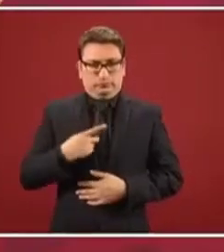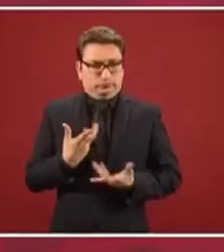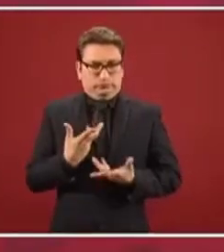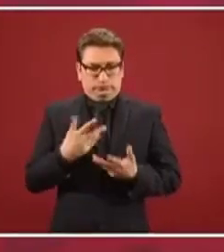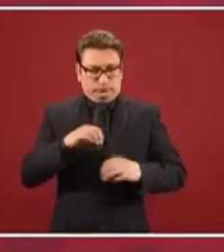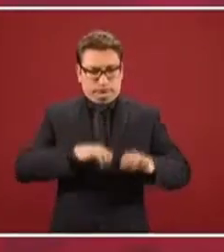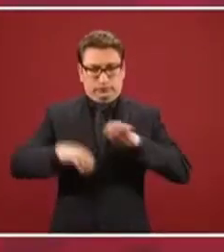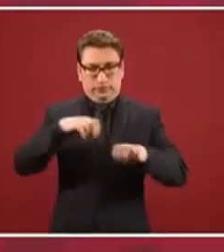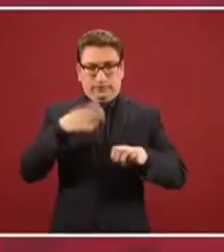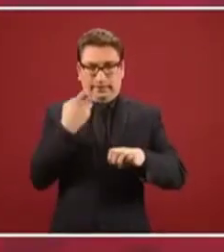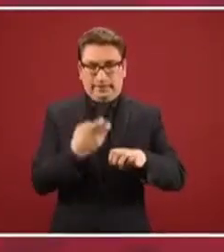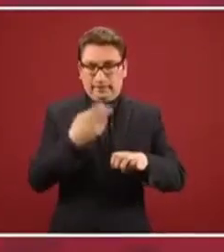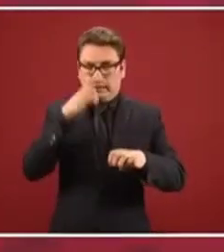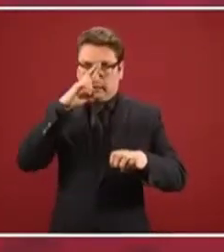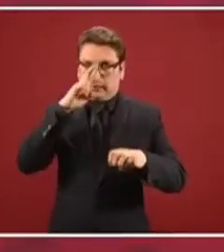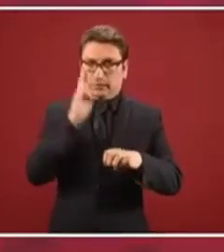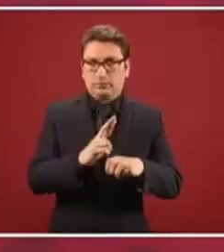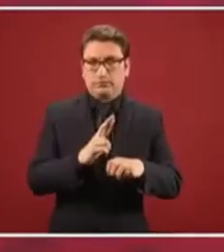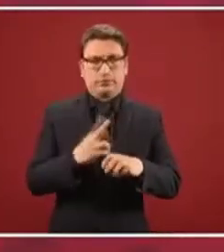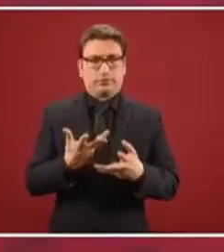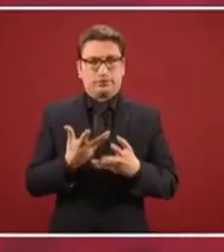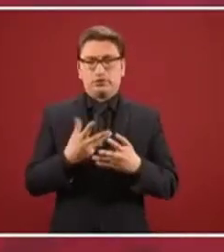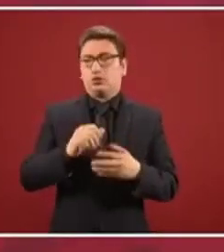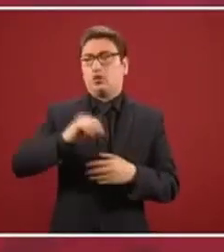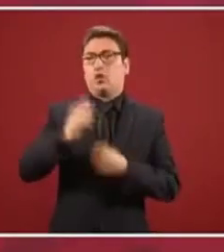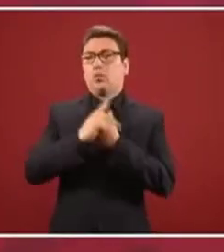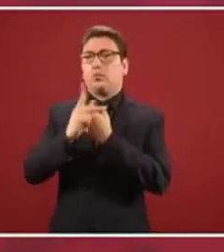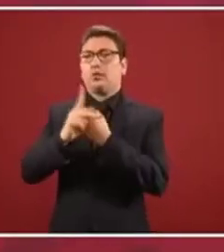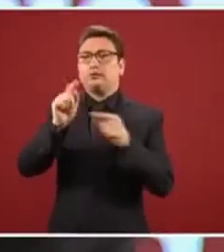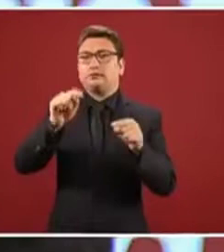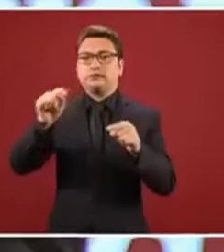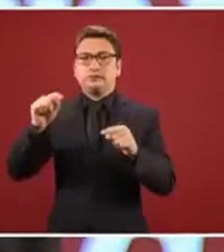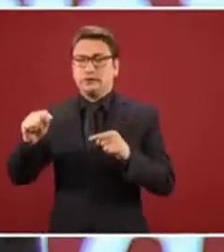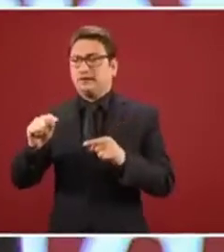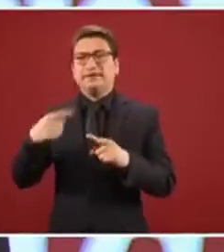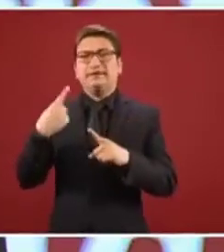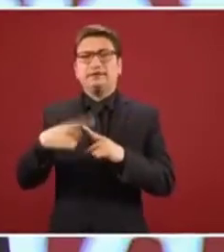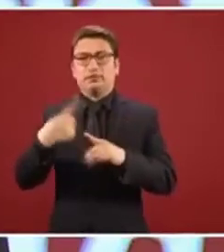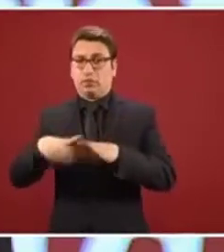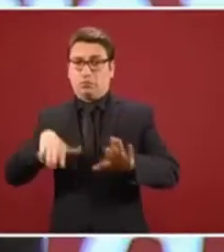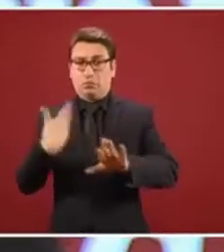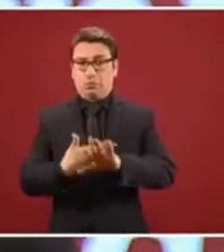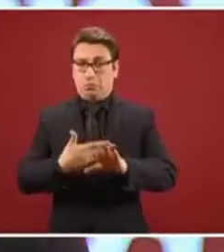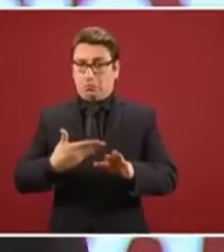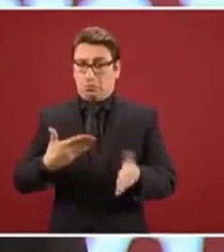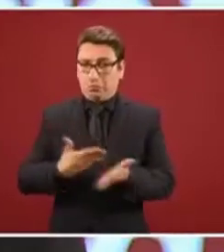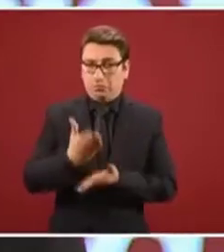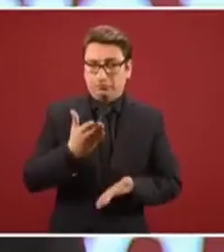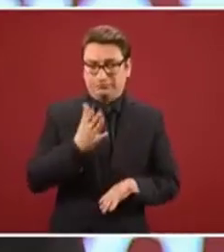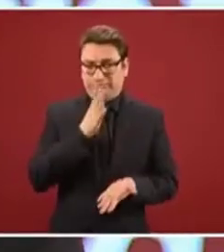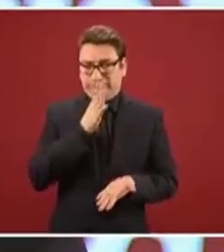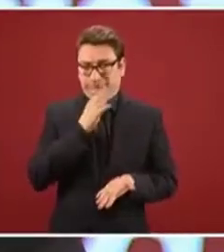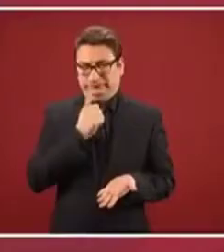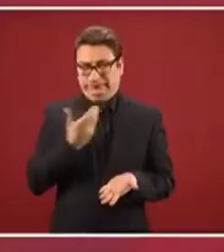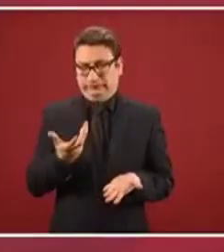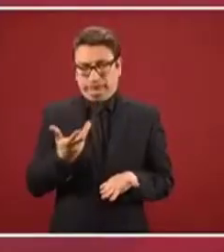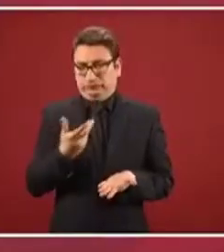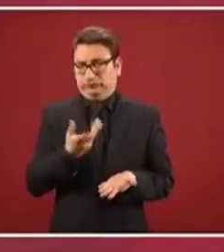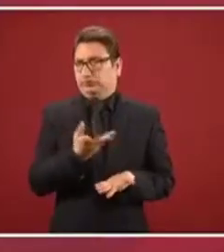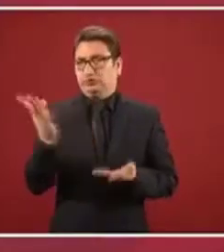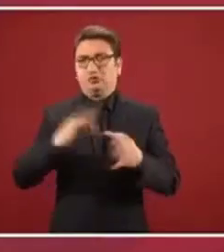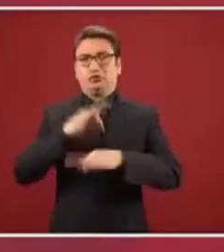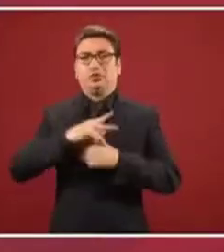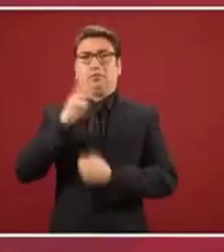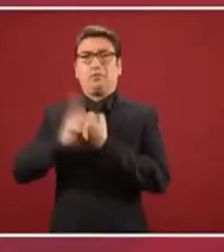diplomáticas. ¿Quién en su sano juicio va a apoyar que se violente una sede diplomática? Pues casi ningún